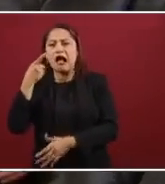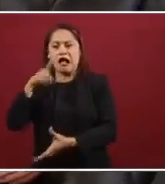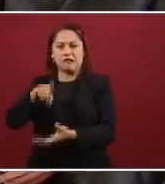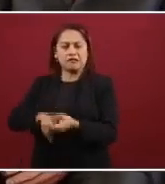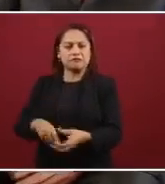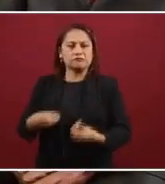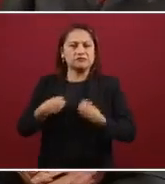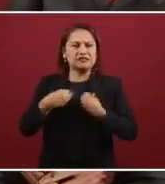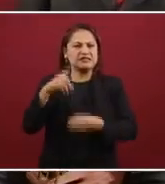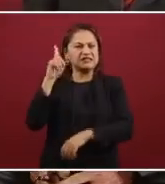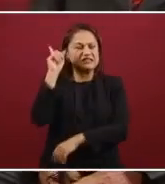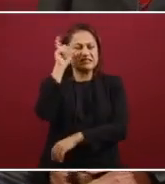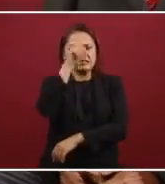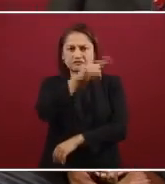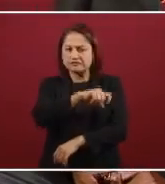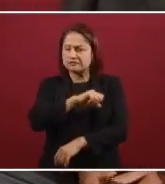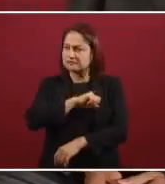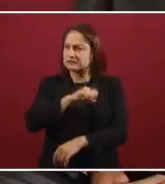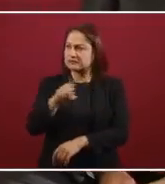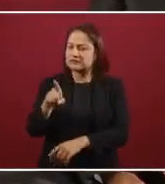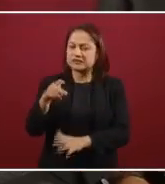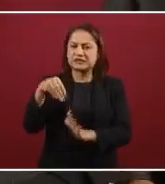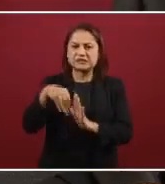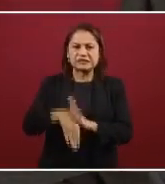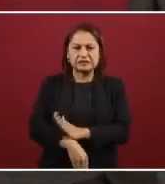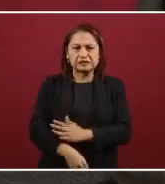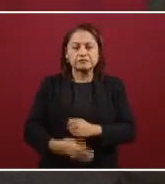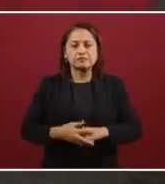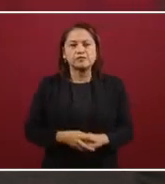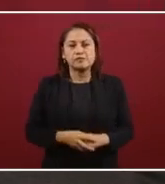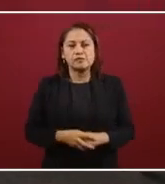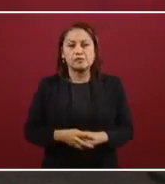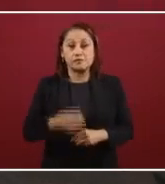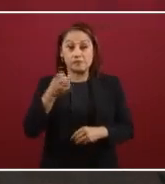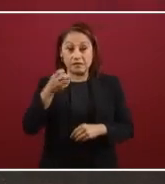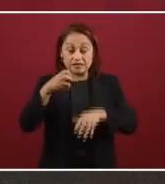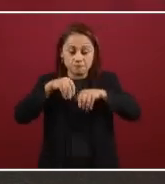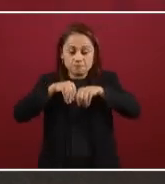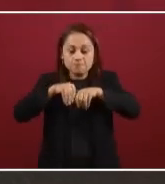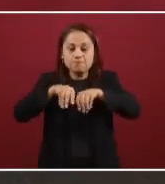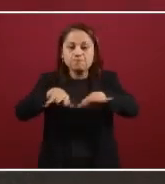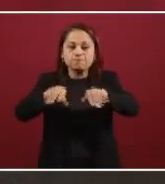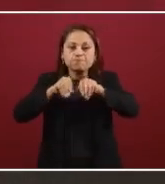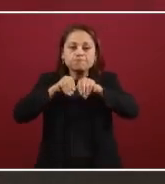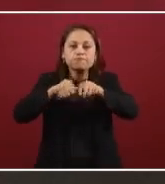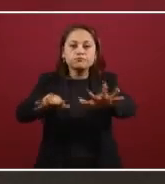luego, no es una campaña aislada,